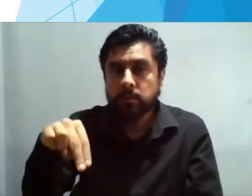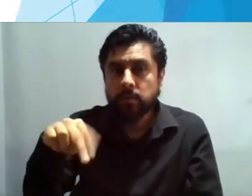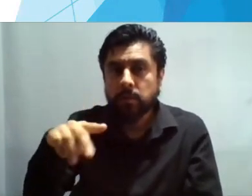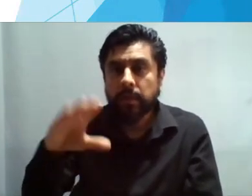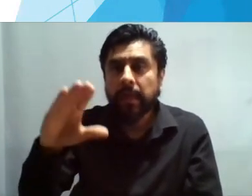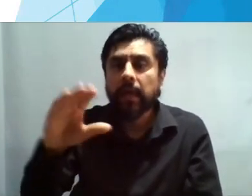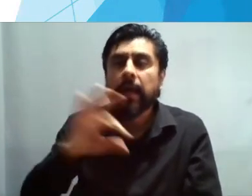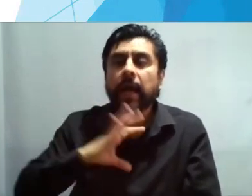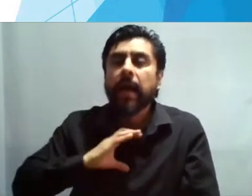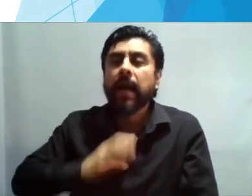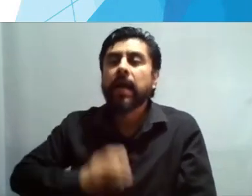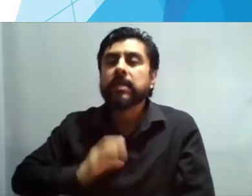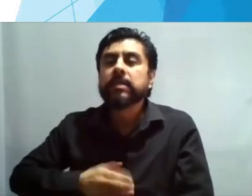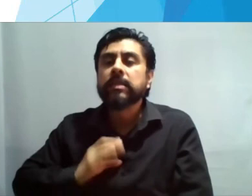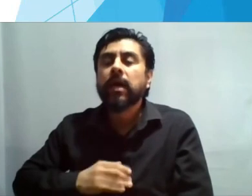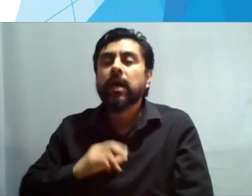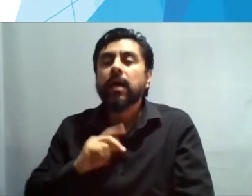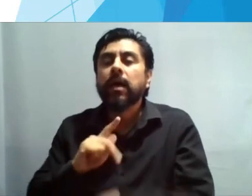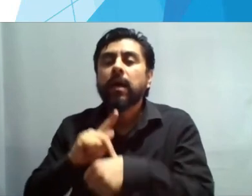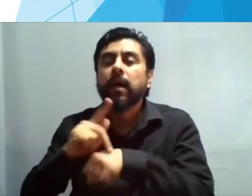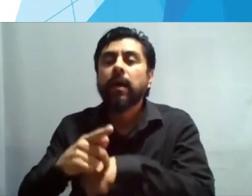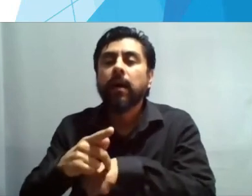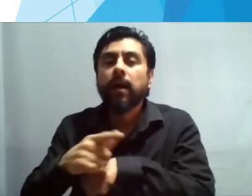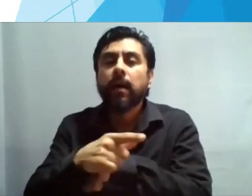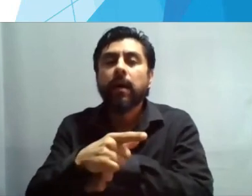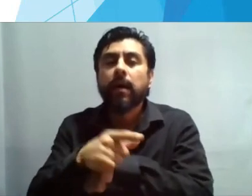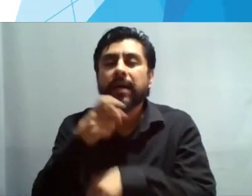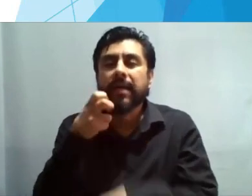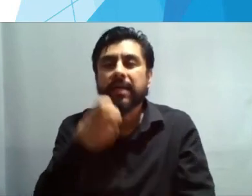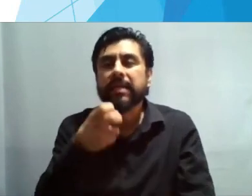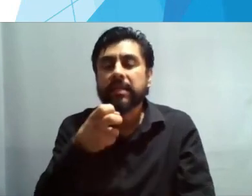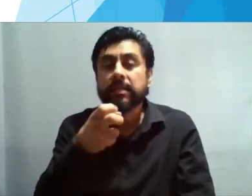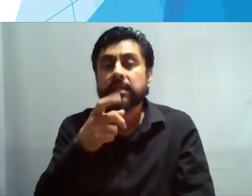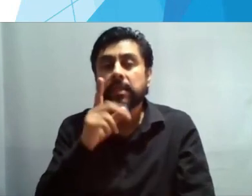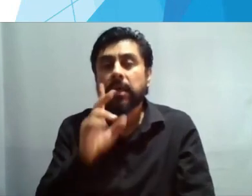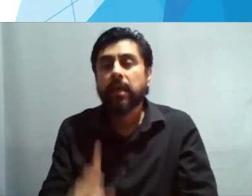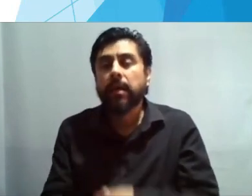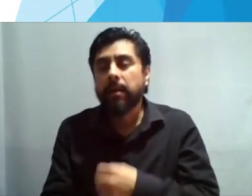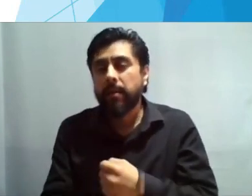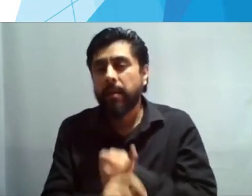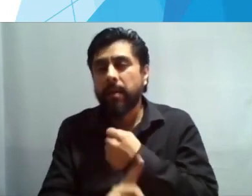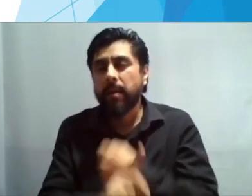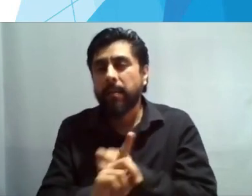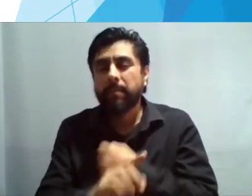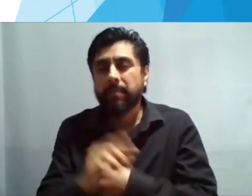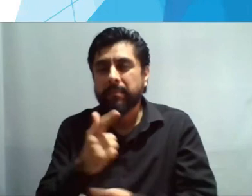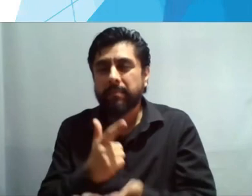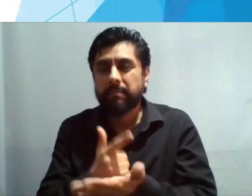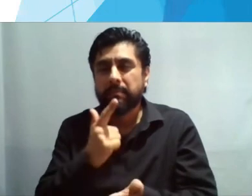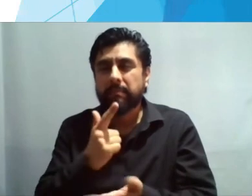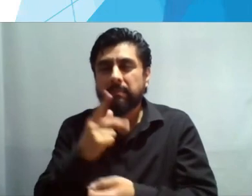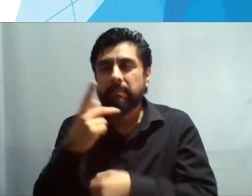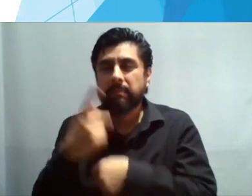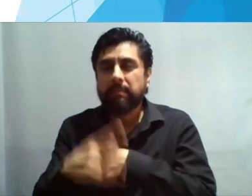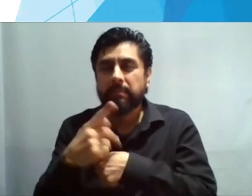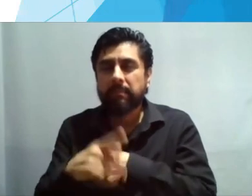piel. Es un cáncer de piel, es el cáncer de piel más agresivo que existe. No es como otros que se pueden curar simplemente quitando